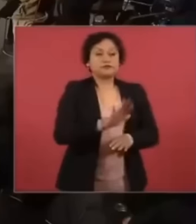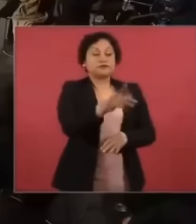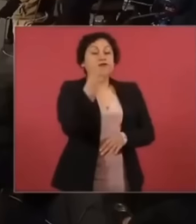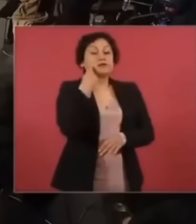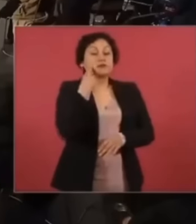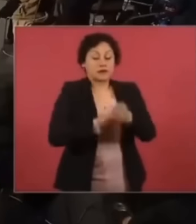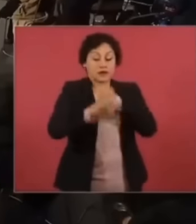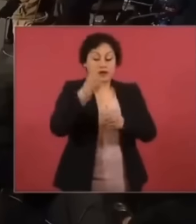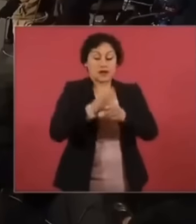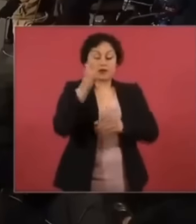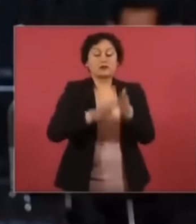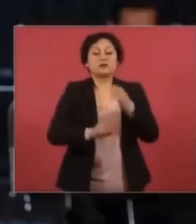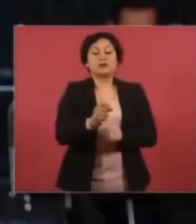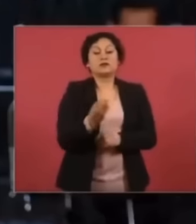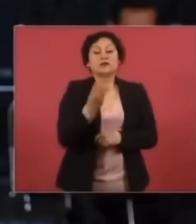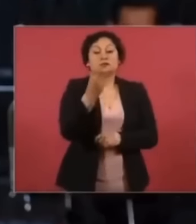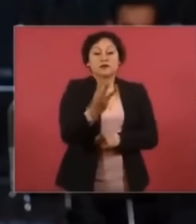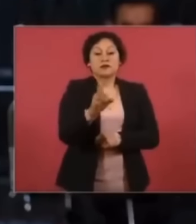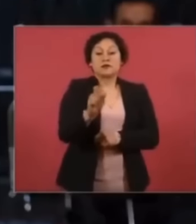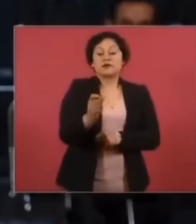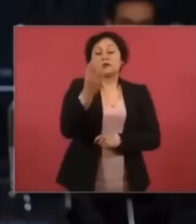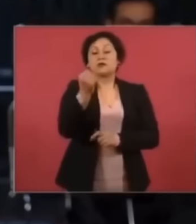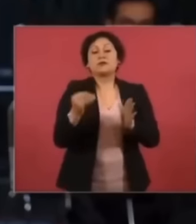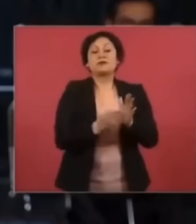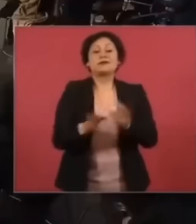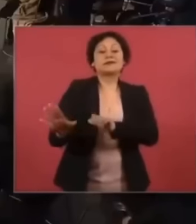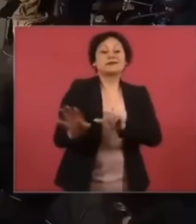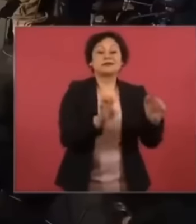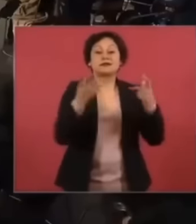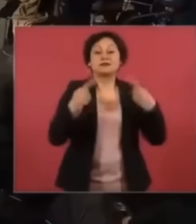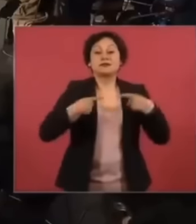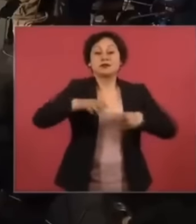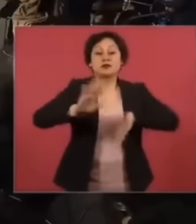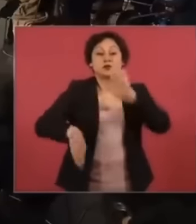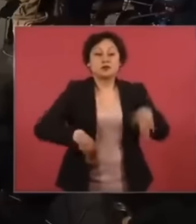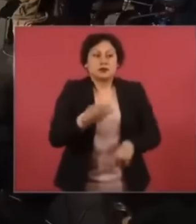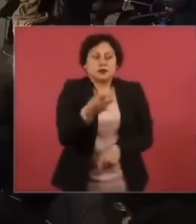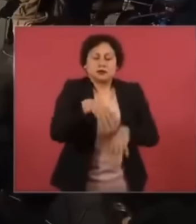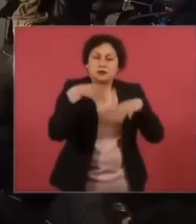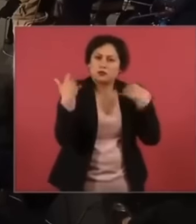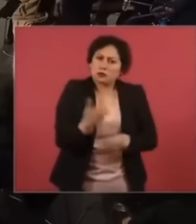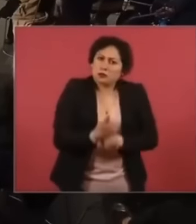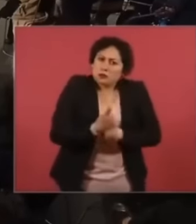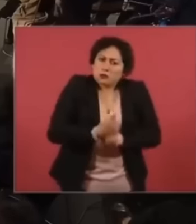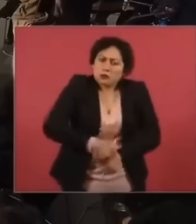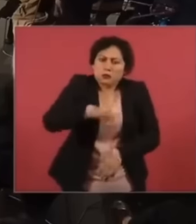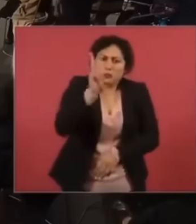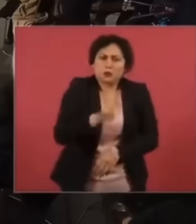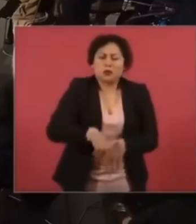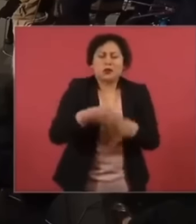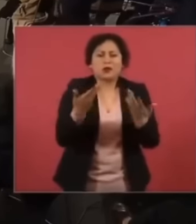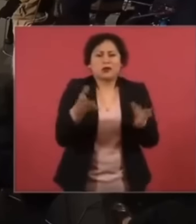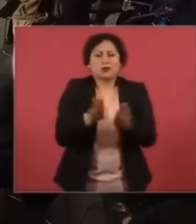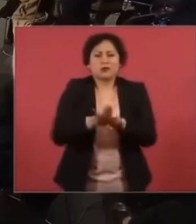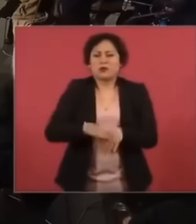los homicidios. Hoy hay 30 mil homicidios por